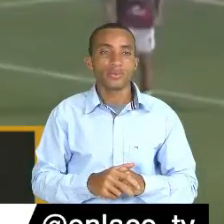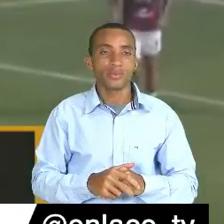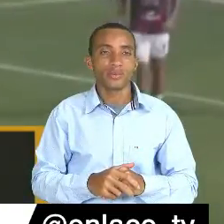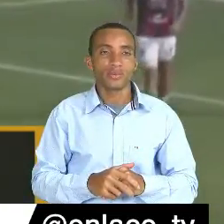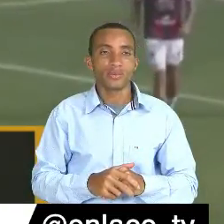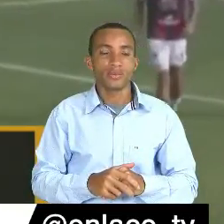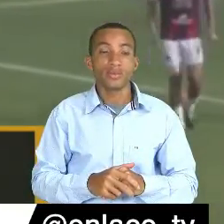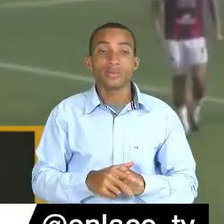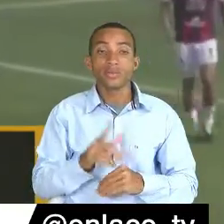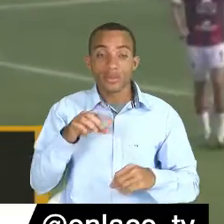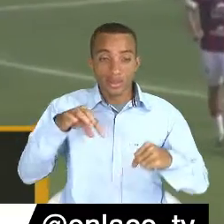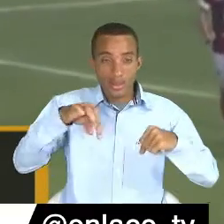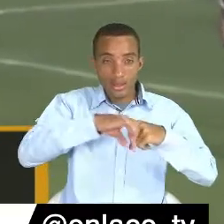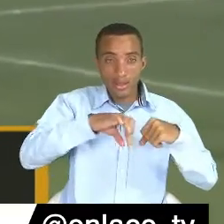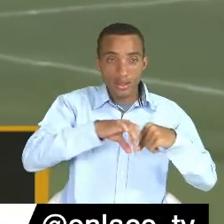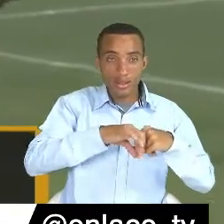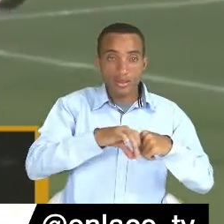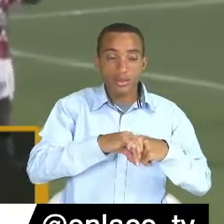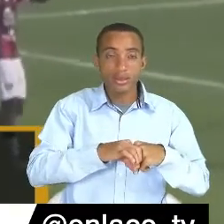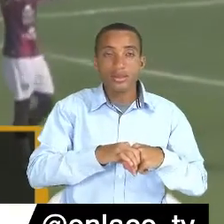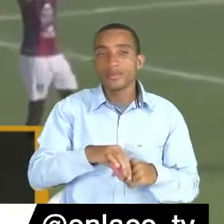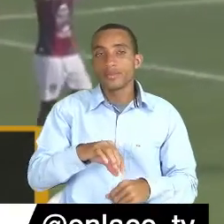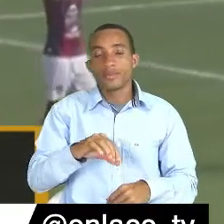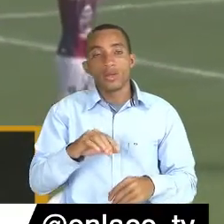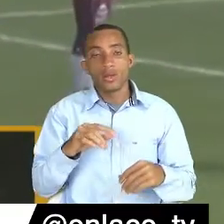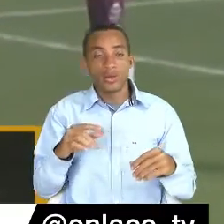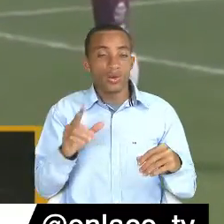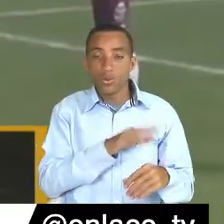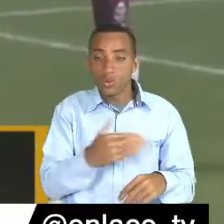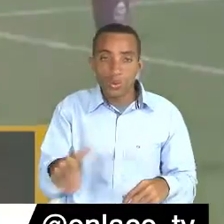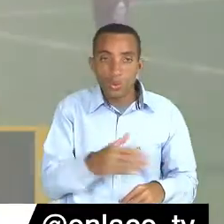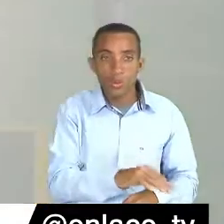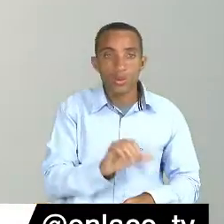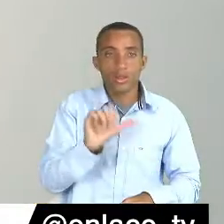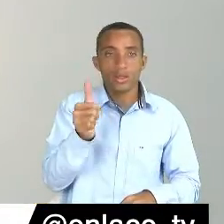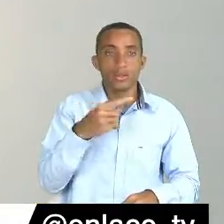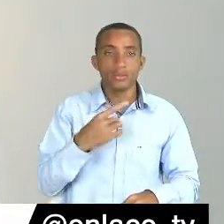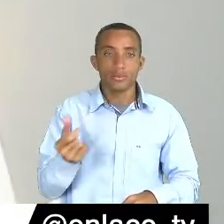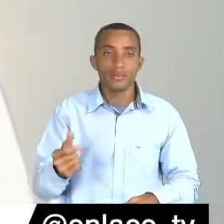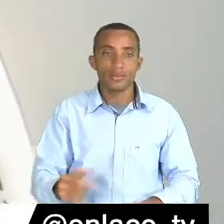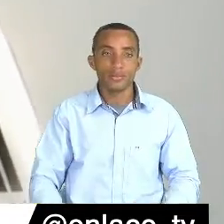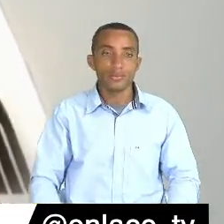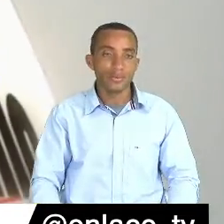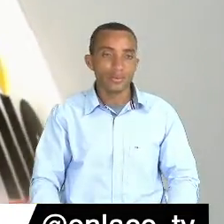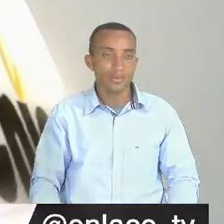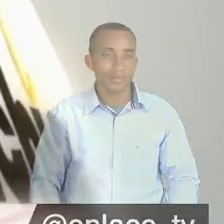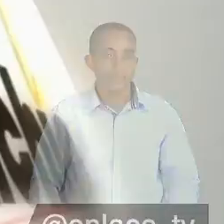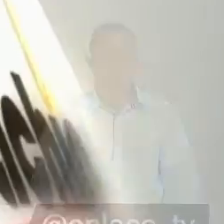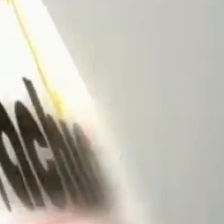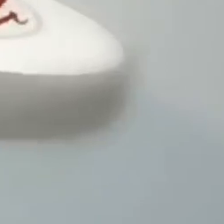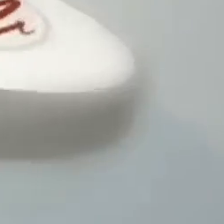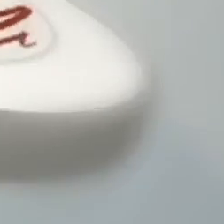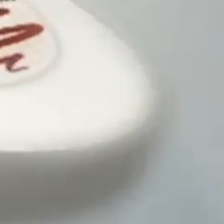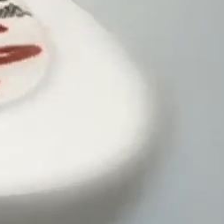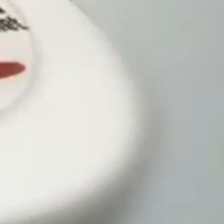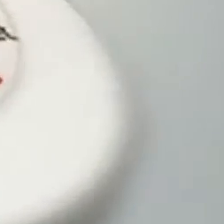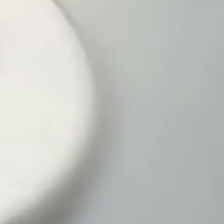¡Gol! Alianza Petrolera terminó con 10 jugadores por la expulsión de Carlos Ramírez. Hasta aquí los deportes, con el patrocinio